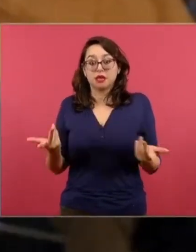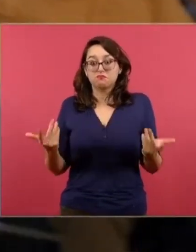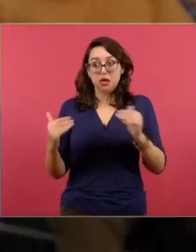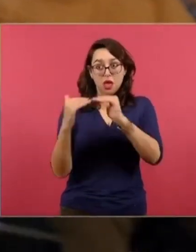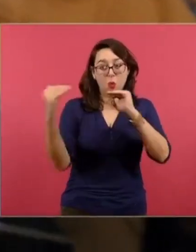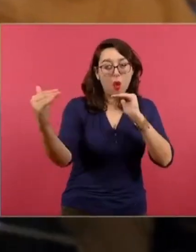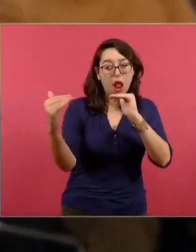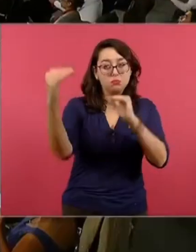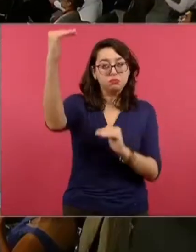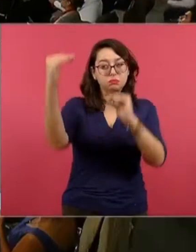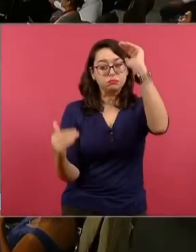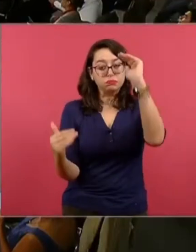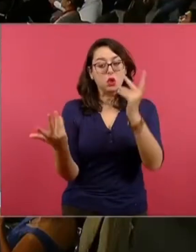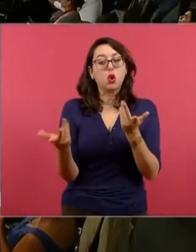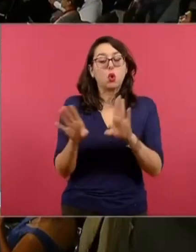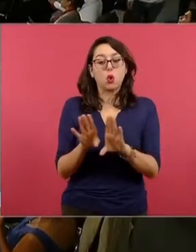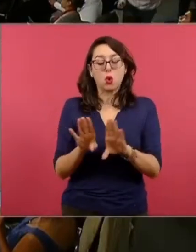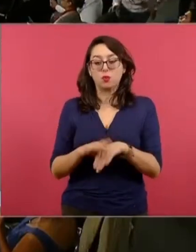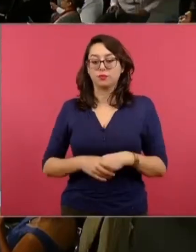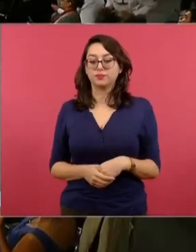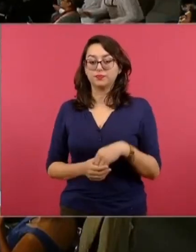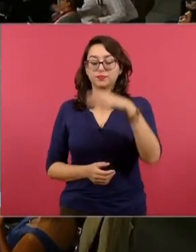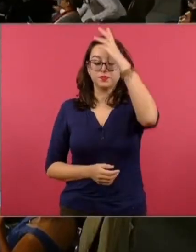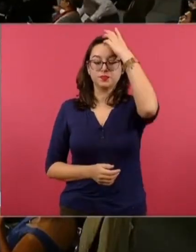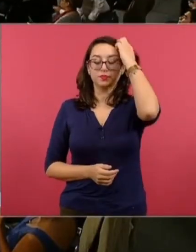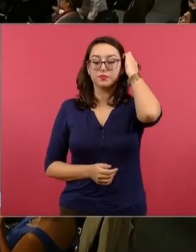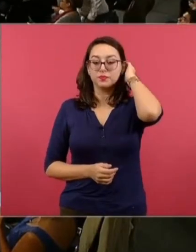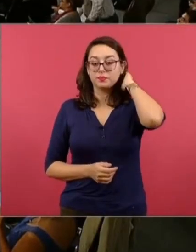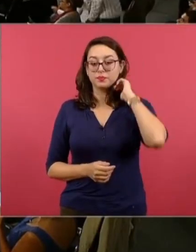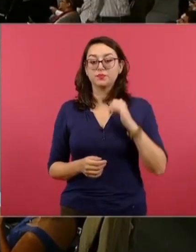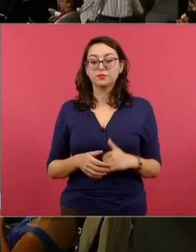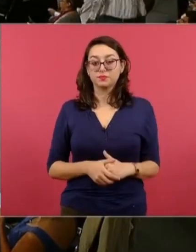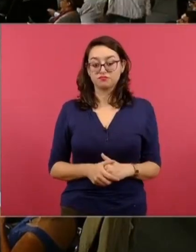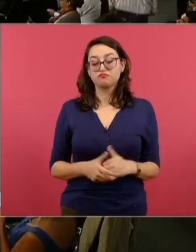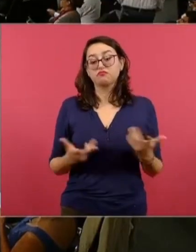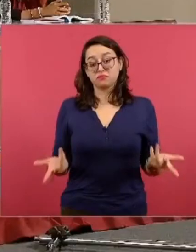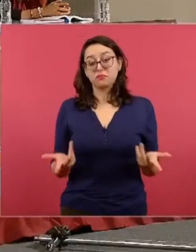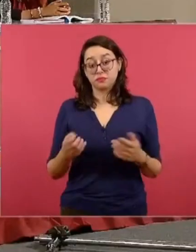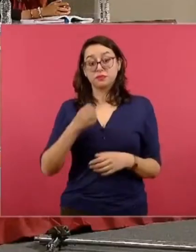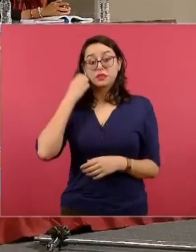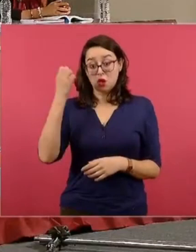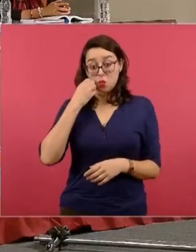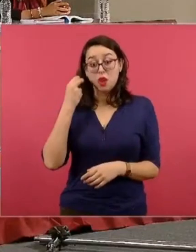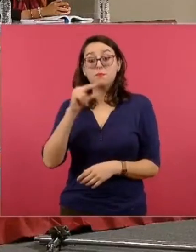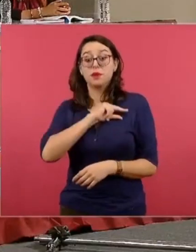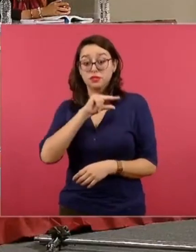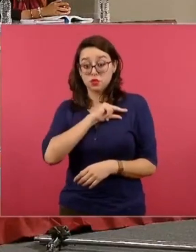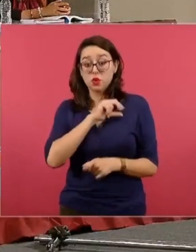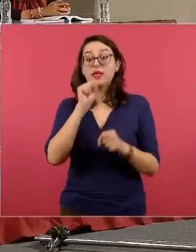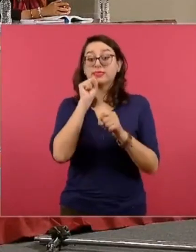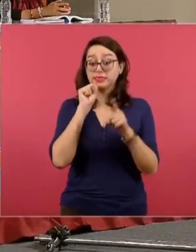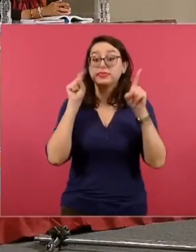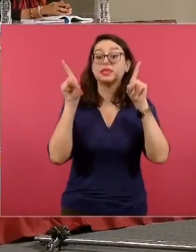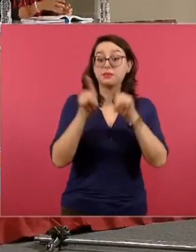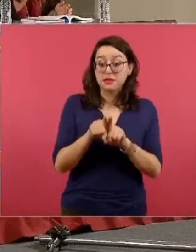educativo nacional? Gracias. En el caso de las escuelas particulares también están incluidas en este plan de estudios. Ellos lo tienen